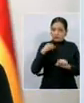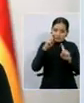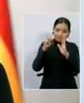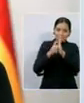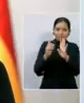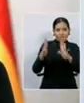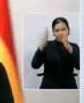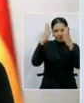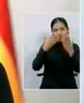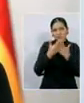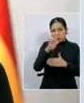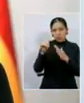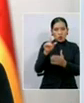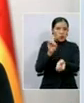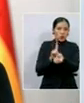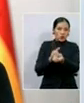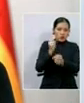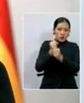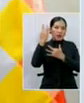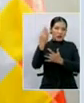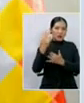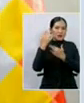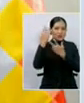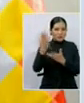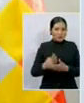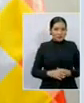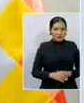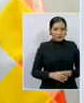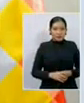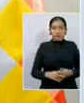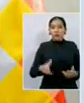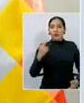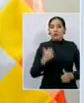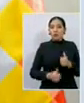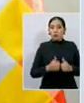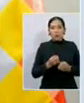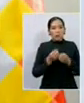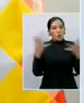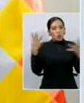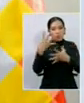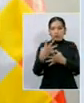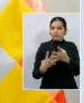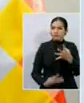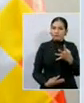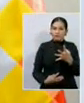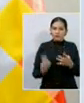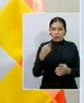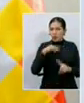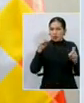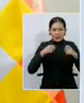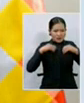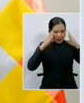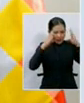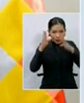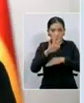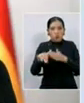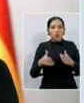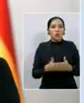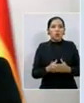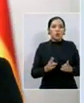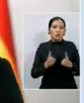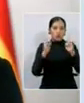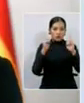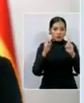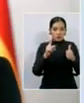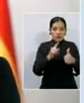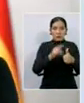sabemos que no es un momento fácil, pero hay que entender el contexto adverso. Desde febrero del 2022 tenemos nosotros la guerra en Ucrania